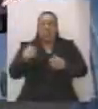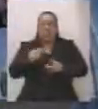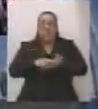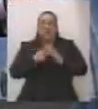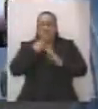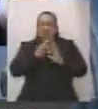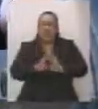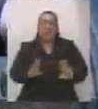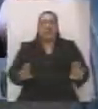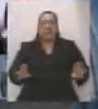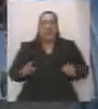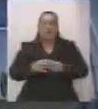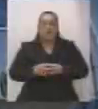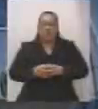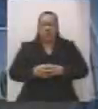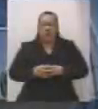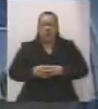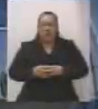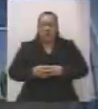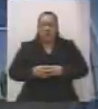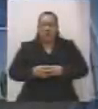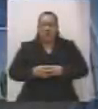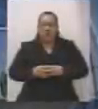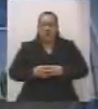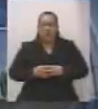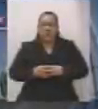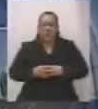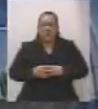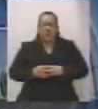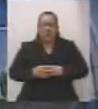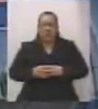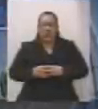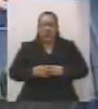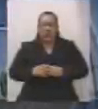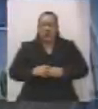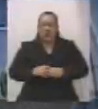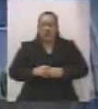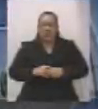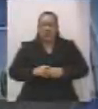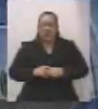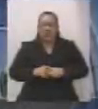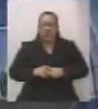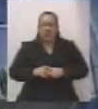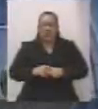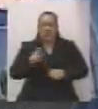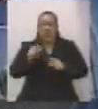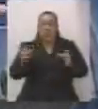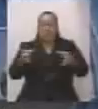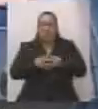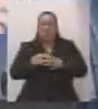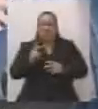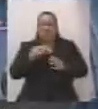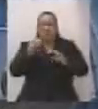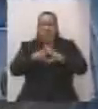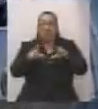demasiado distantes. Unos van a proponer similitud de capacitación entre los dos